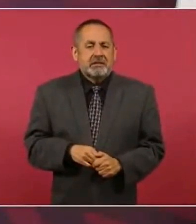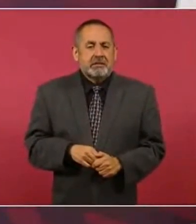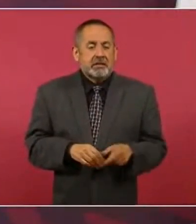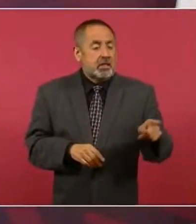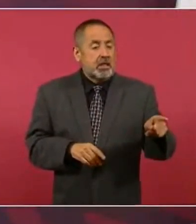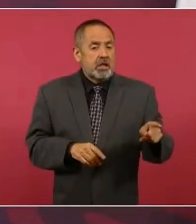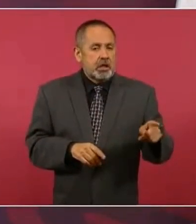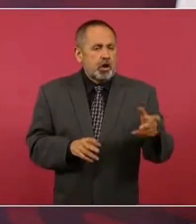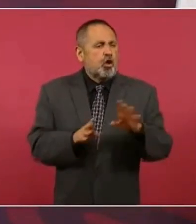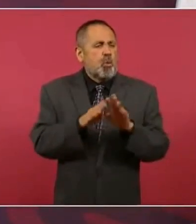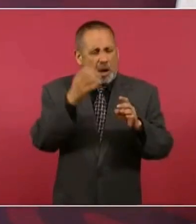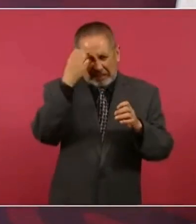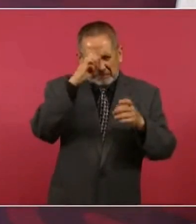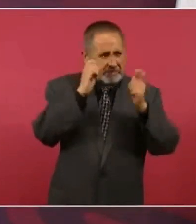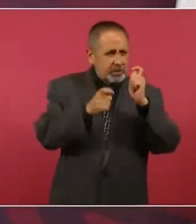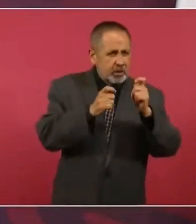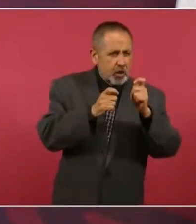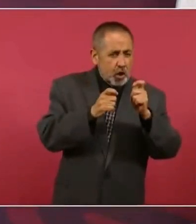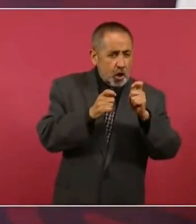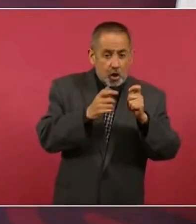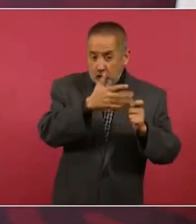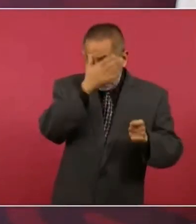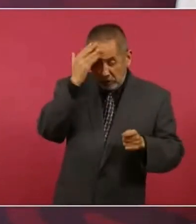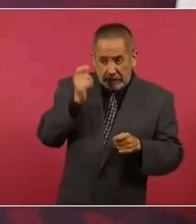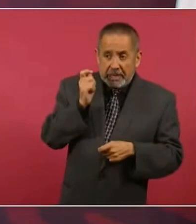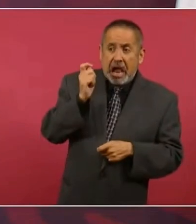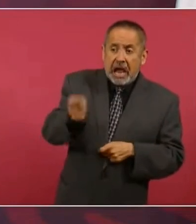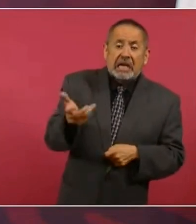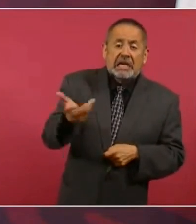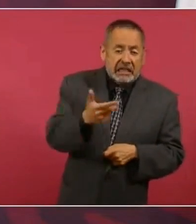nunca se dio cuenta de lo que hacía García Luna.